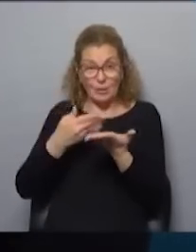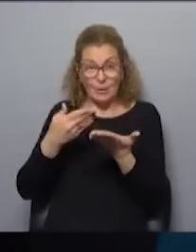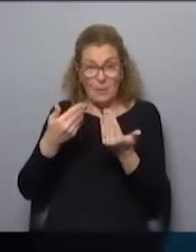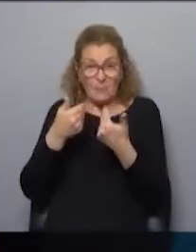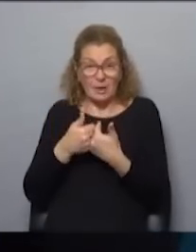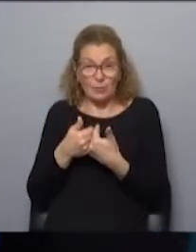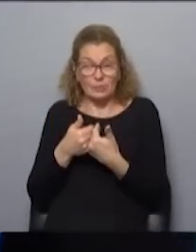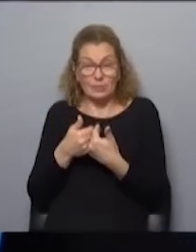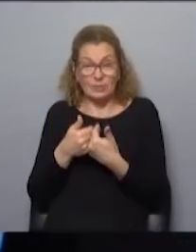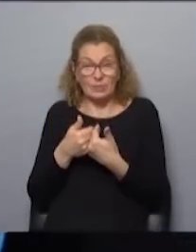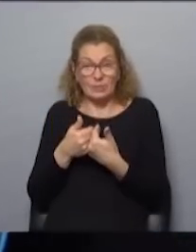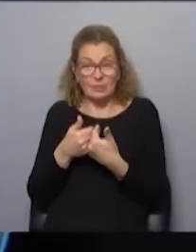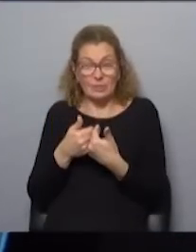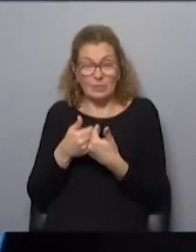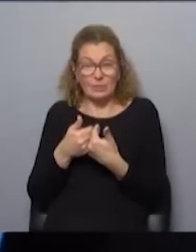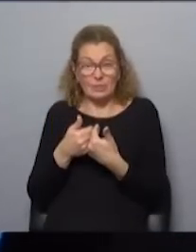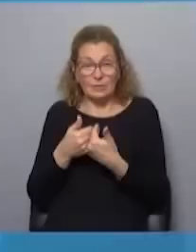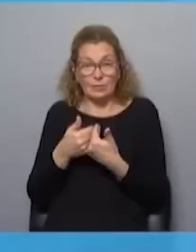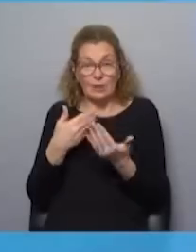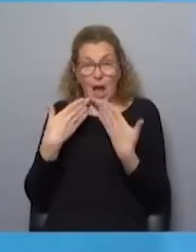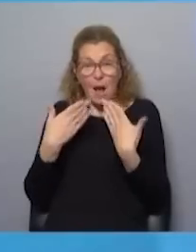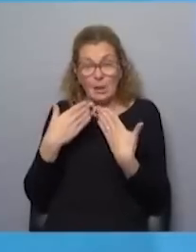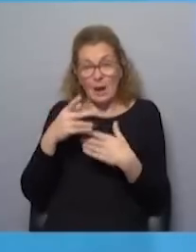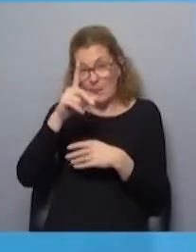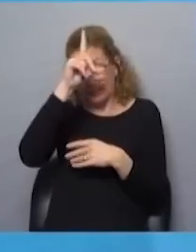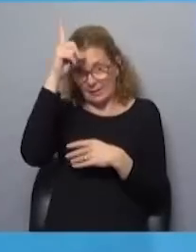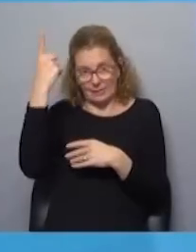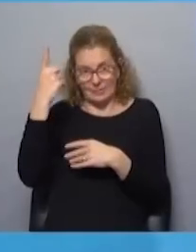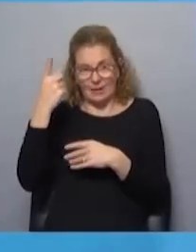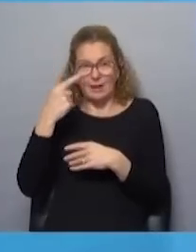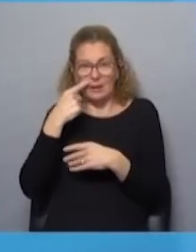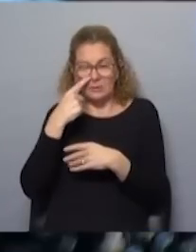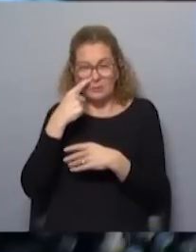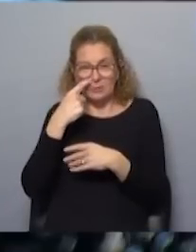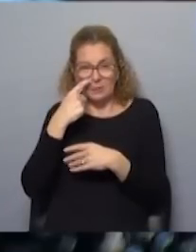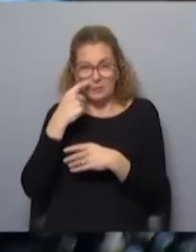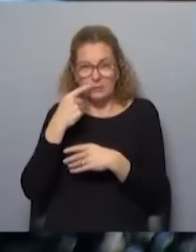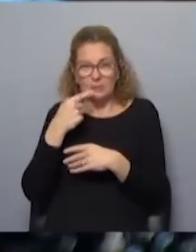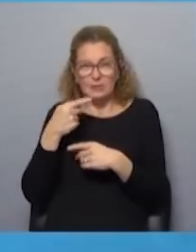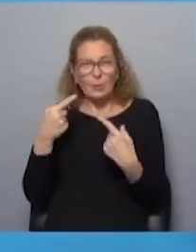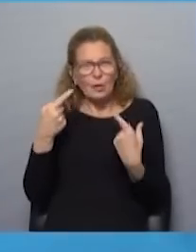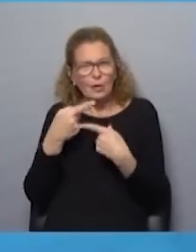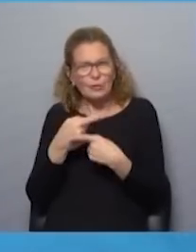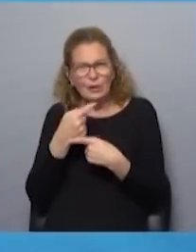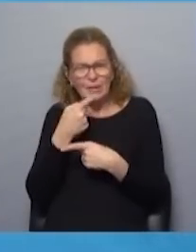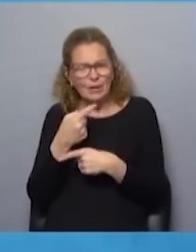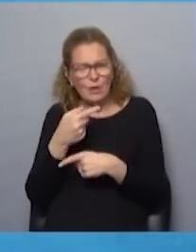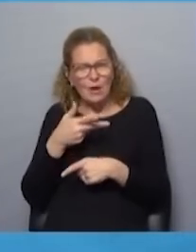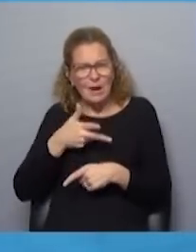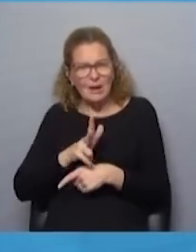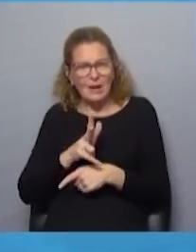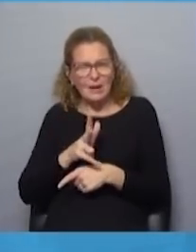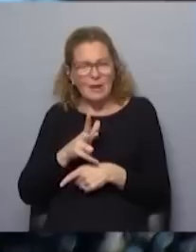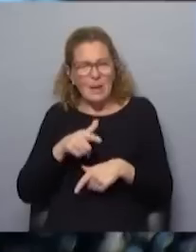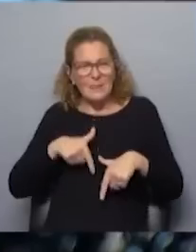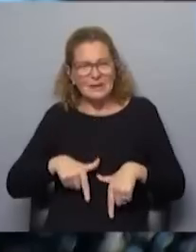por el reciente habla del acuerdo dice que era para evitarlo creo que lo esencial la contradicción está en lo que dijo heaven en la semana pasada